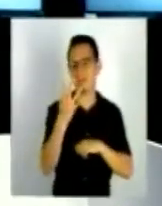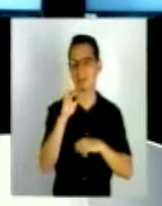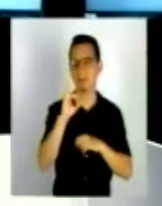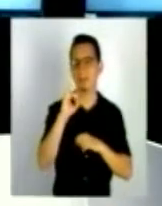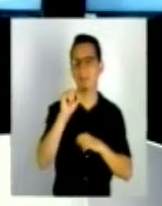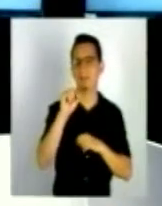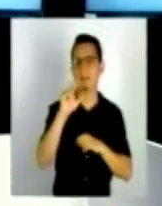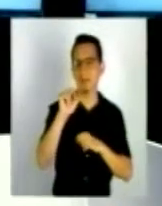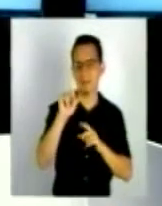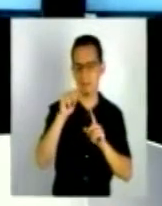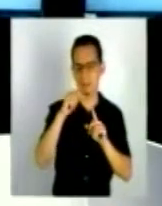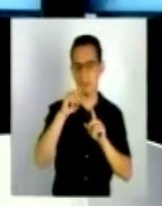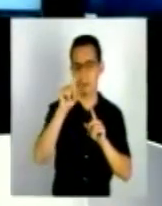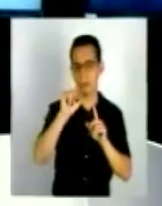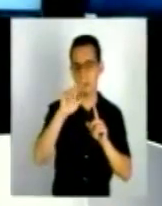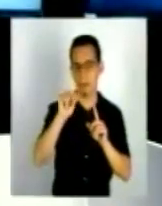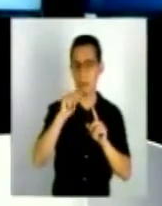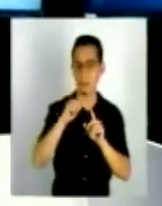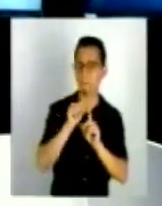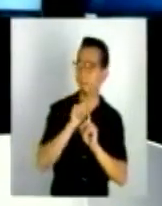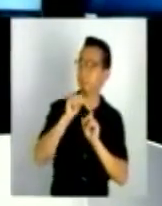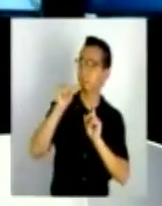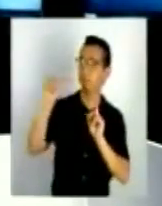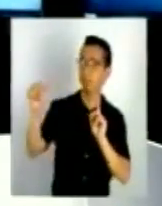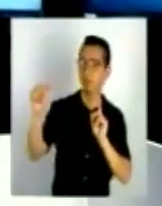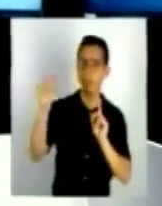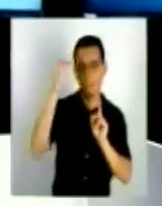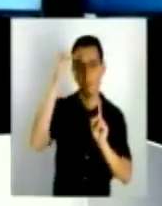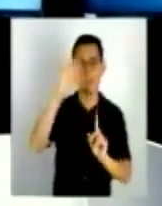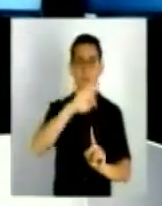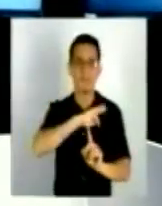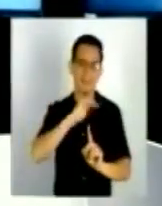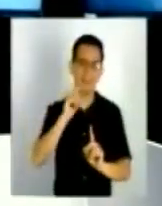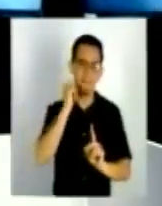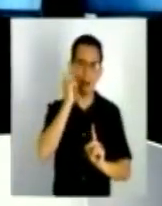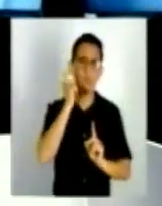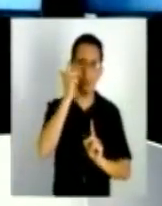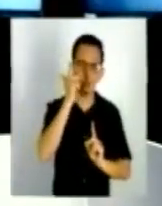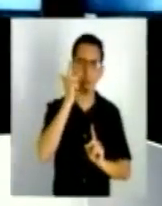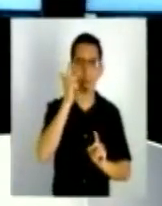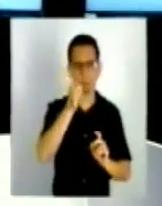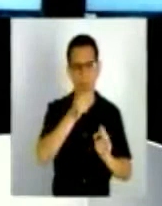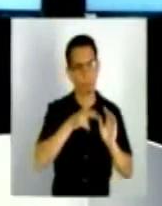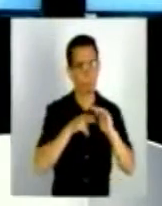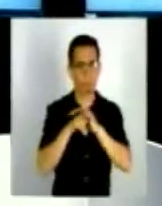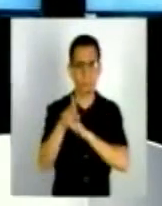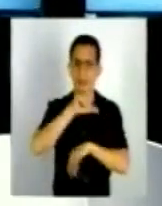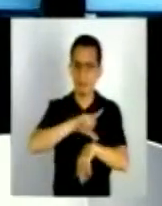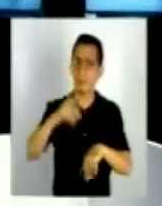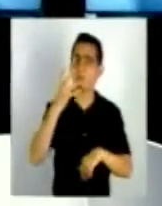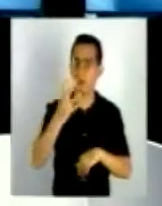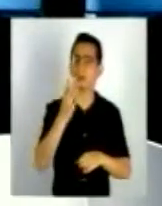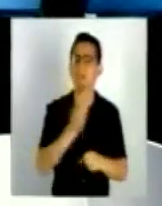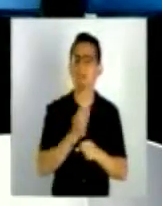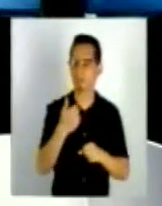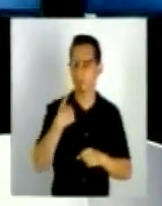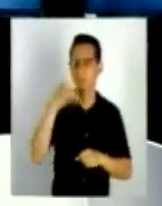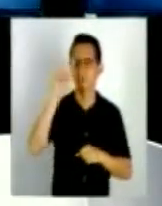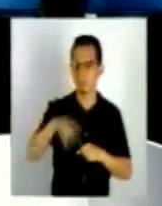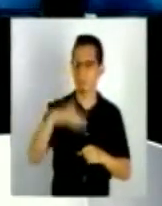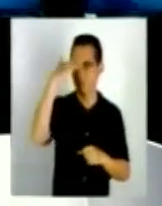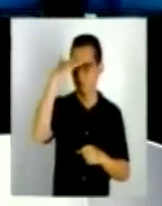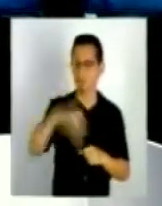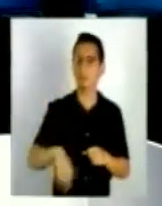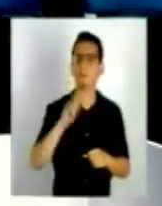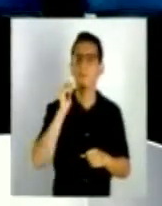Isla Raza a Santa Fe, en Tlajomulco, después de ese gran evento. Y esto es que cuando hay voluntad, cuando